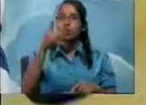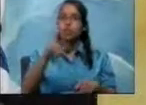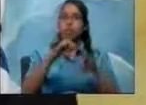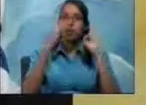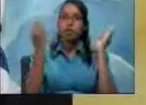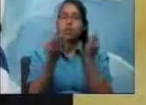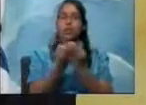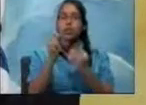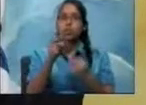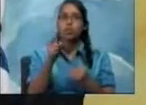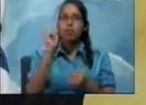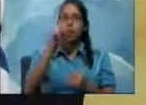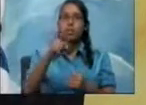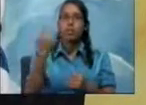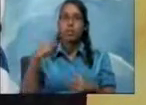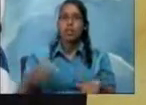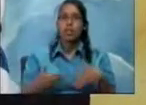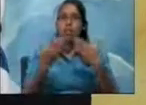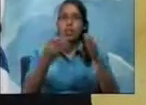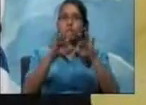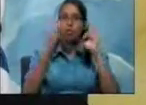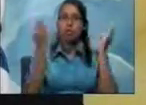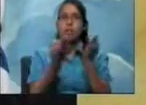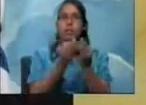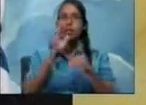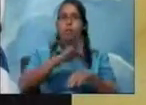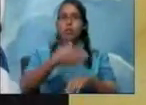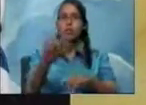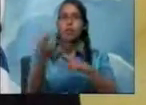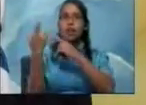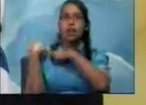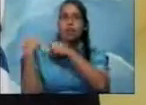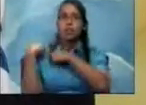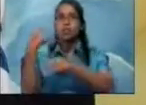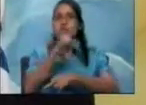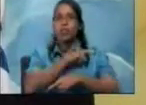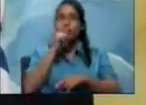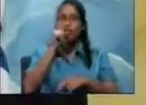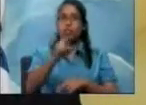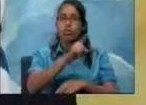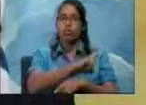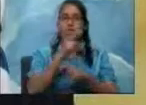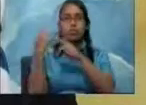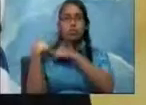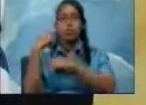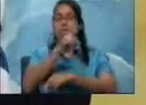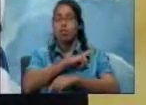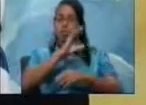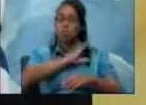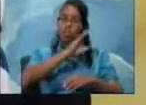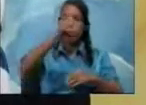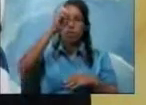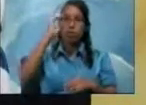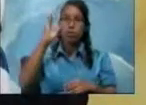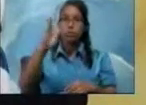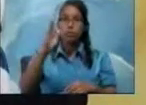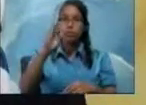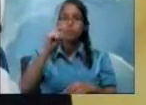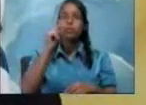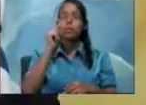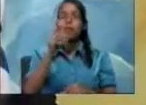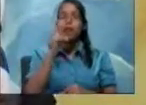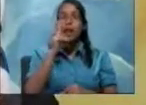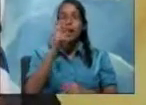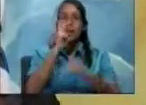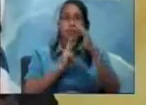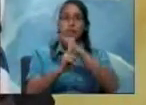usted también tiene que darle a su familia Porque esa es responsabilidad de usted y es responsabilidad de mí dice la escritura también fíjese en el